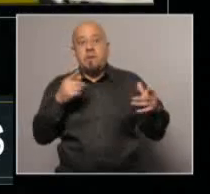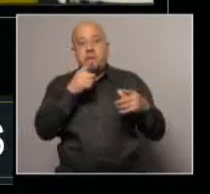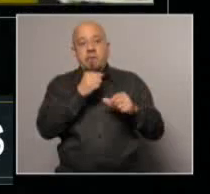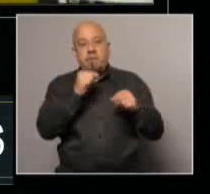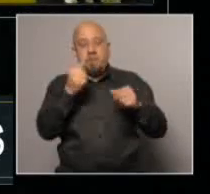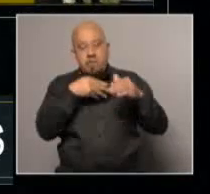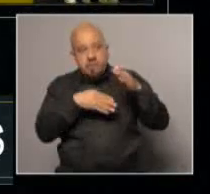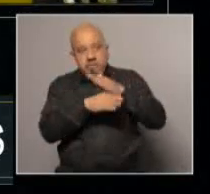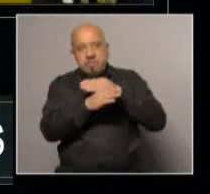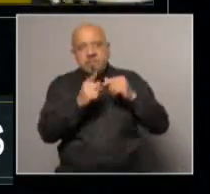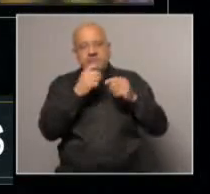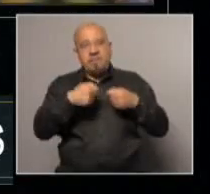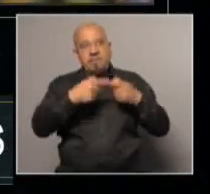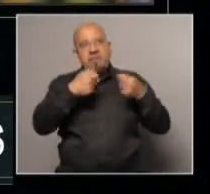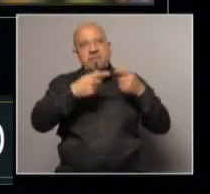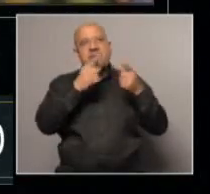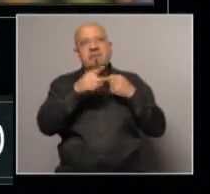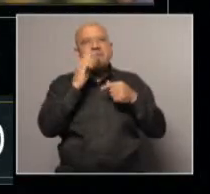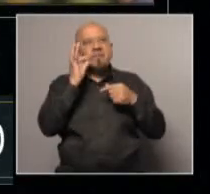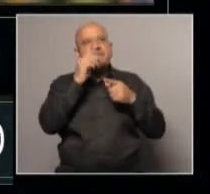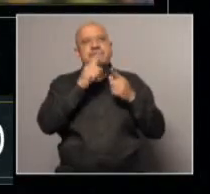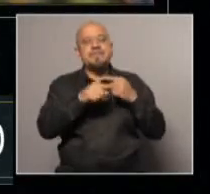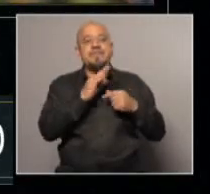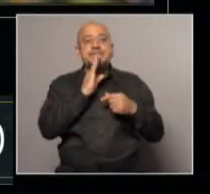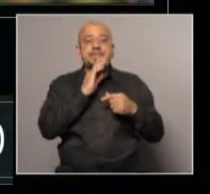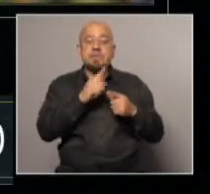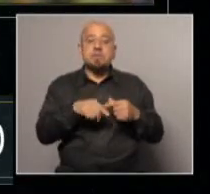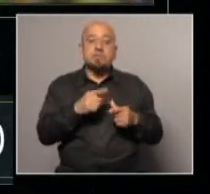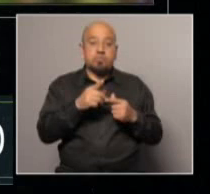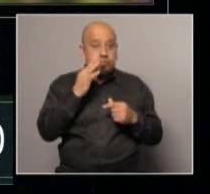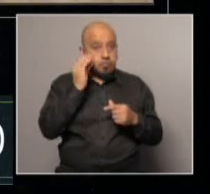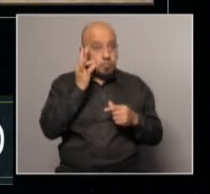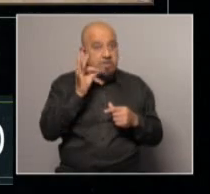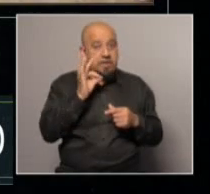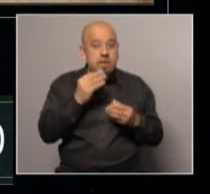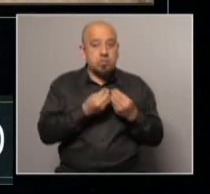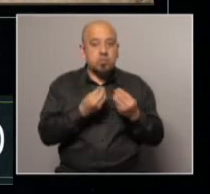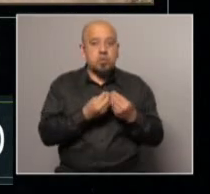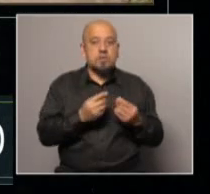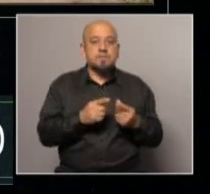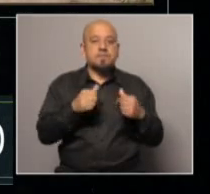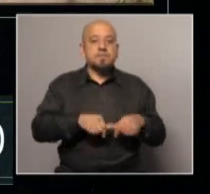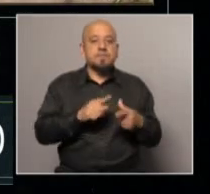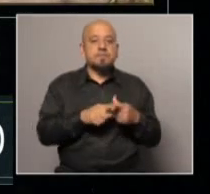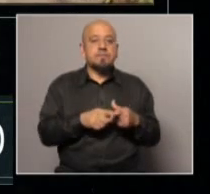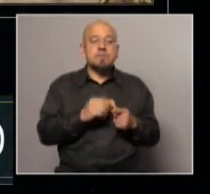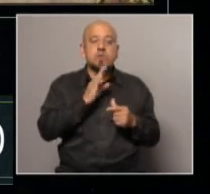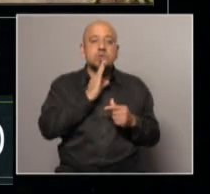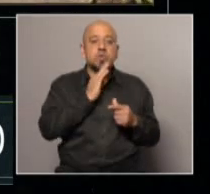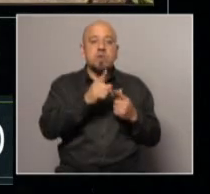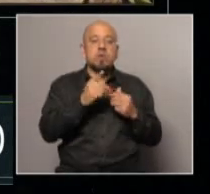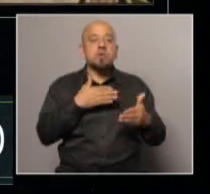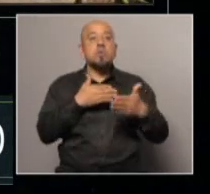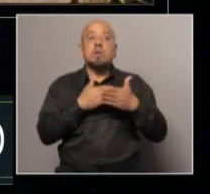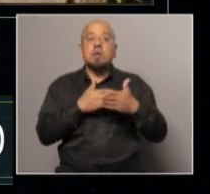entrar ahí, obviamente que las posibilidades se van a ampliar muchísimo. Pero tengo entendido que Estados Unidos, aparte de ser un mercado muy seductor, también es una